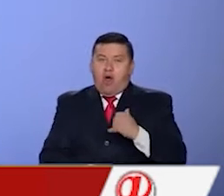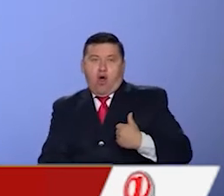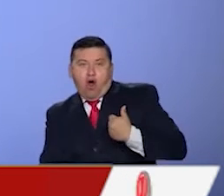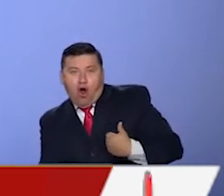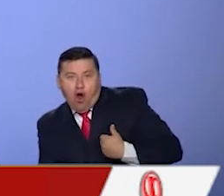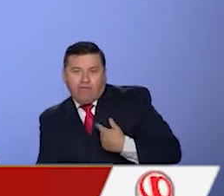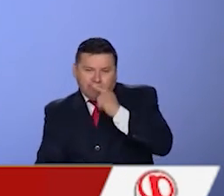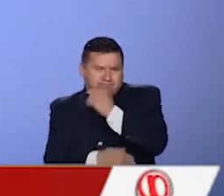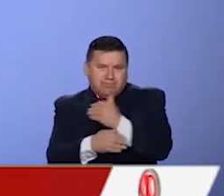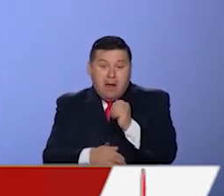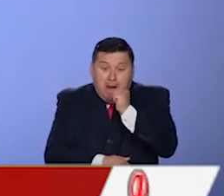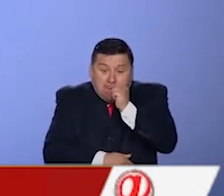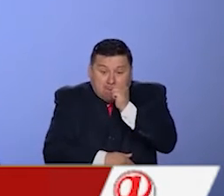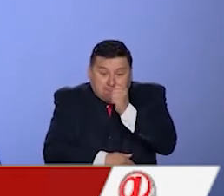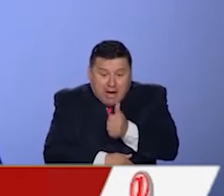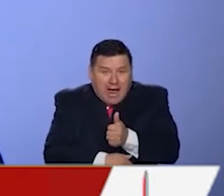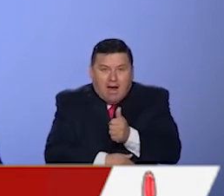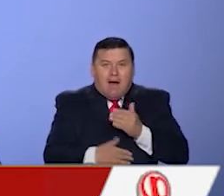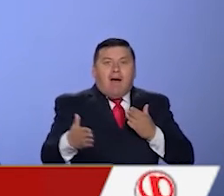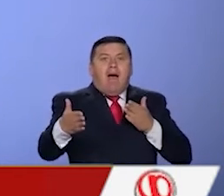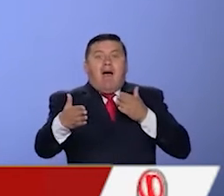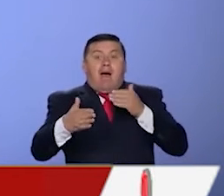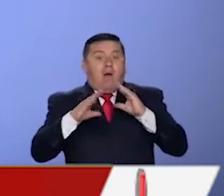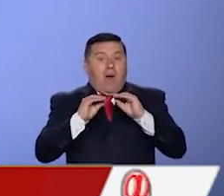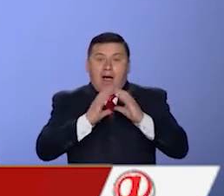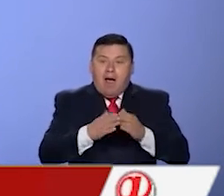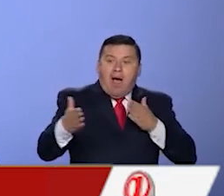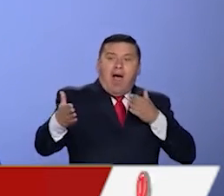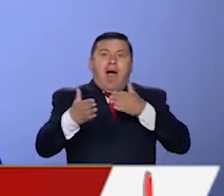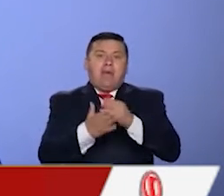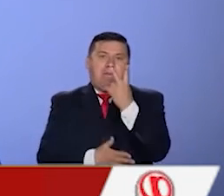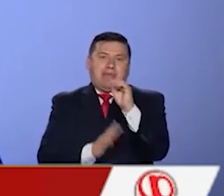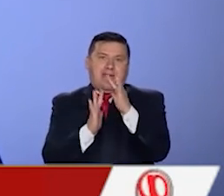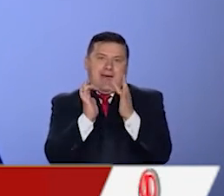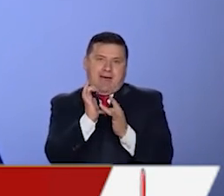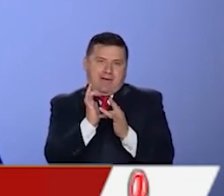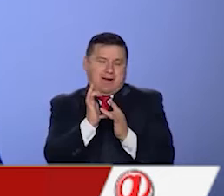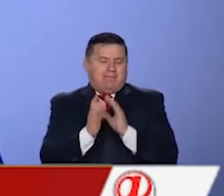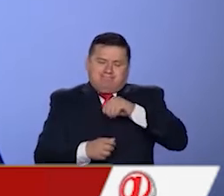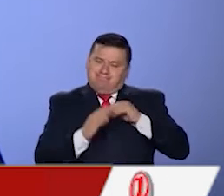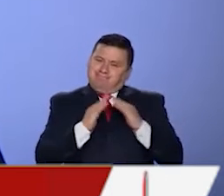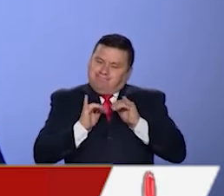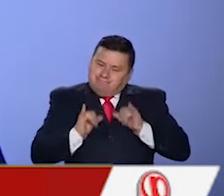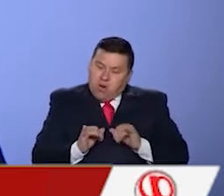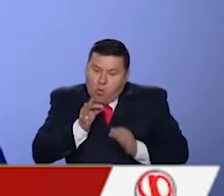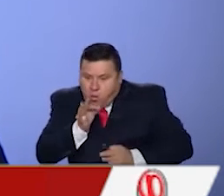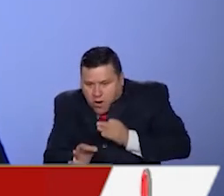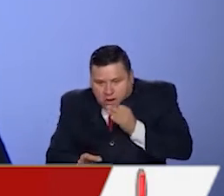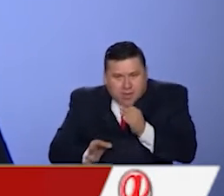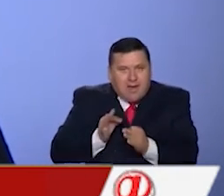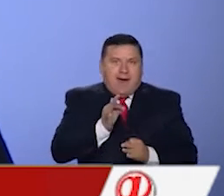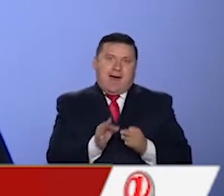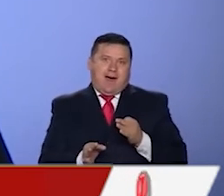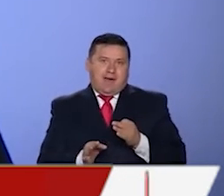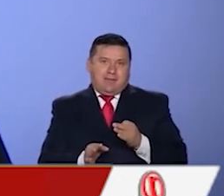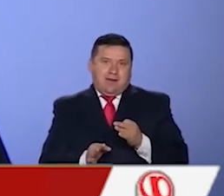los jóvenes que estarán a partir de mañana y hasta 20 de abril en casa. Y estarán en casa por esa protección, por ese cuidado